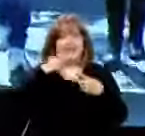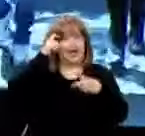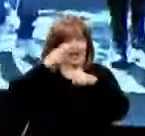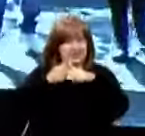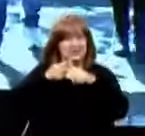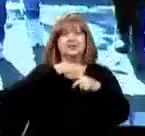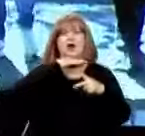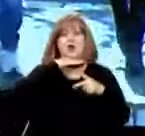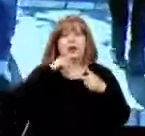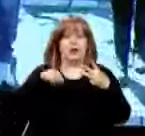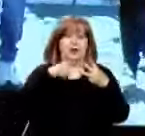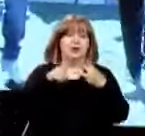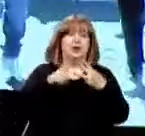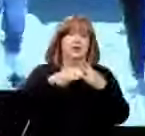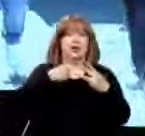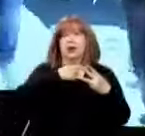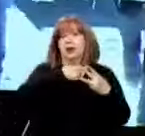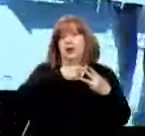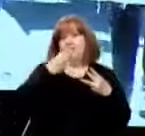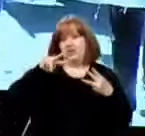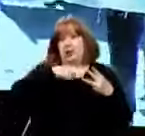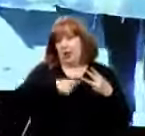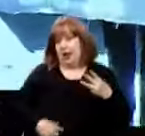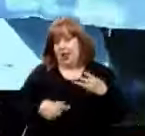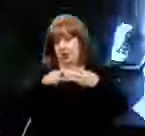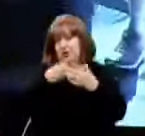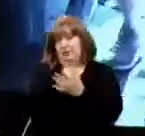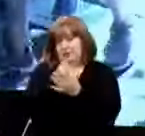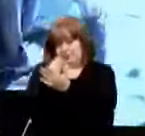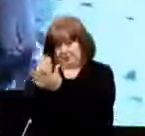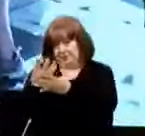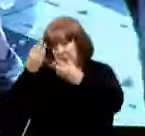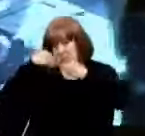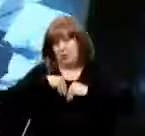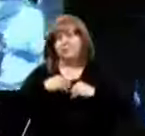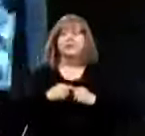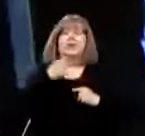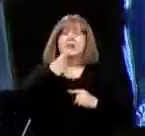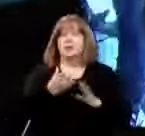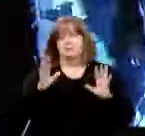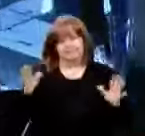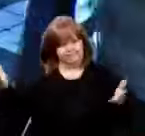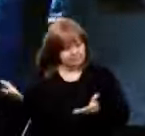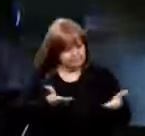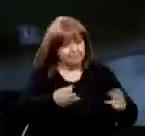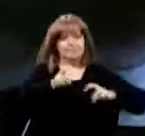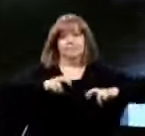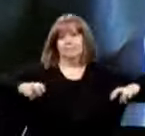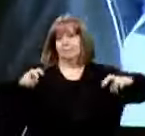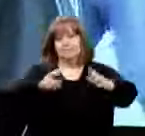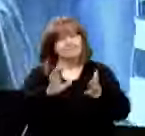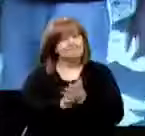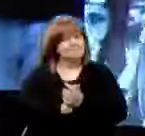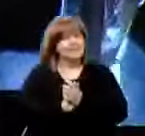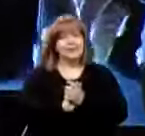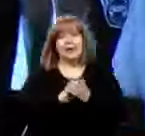respuesta fue que no hay mucho por hacer desde el gobierno de la provincia de Mendoza. Tienen, bueno, acuerdos salariales y convenios colectivos de trabajo que